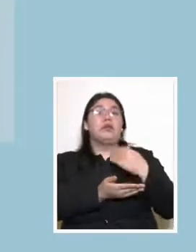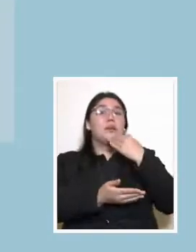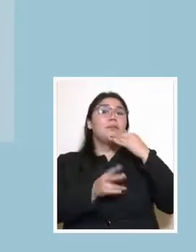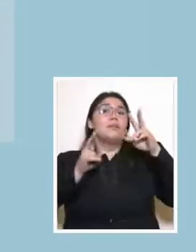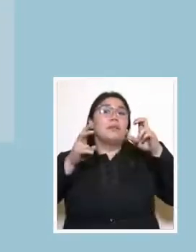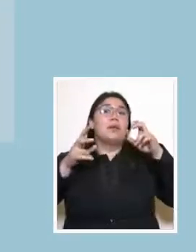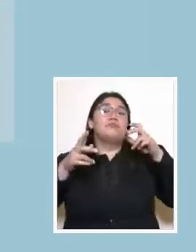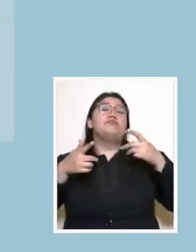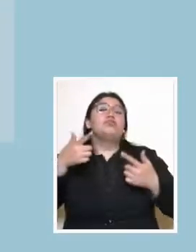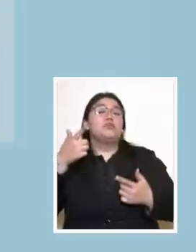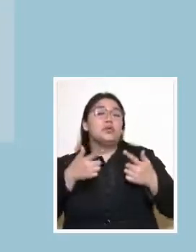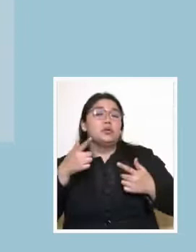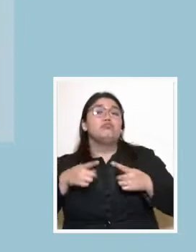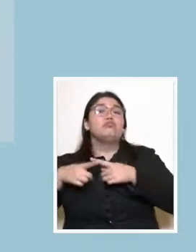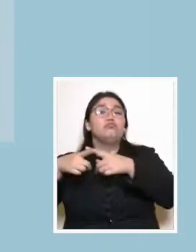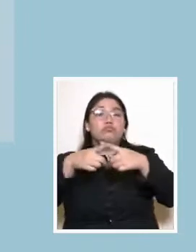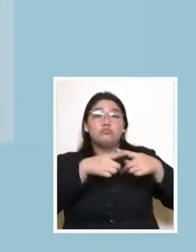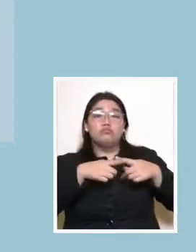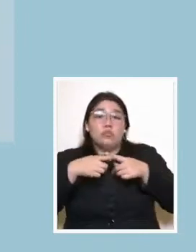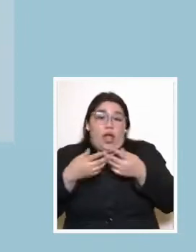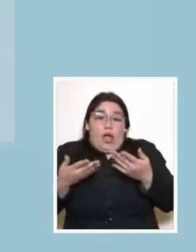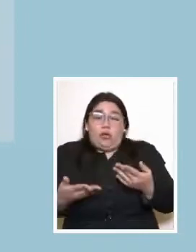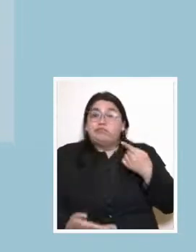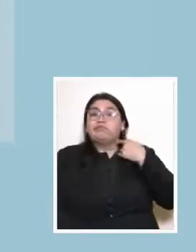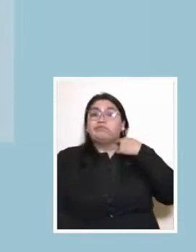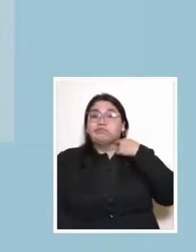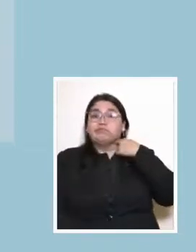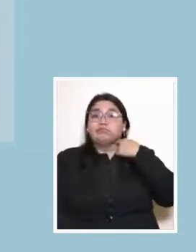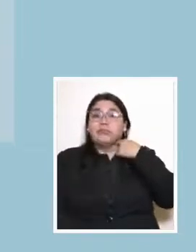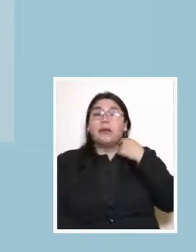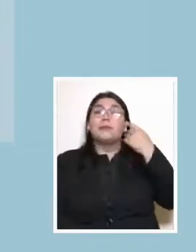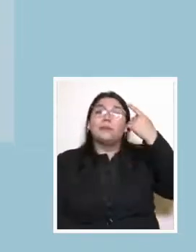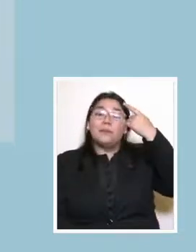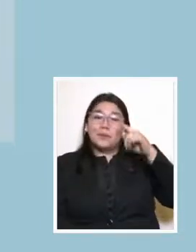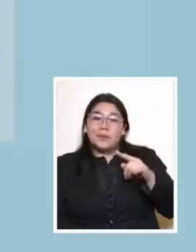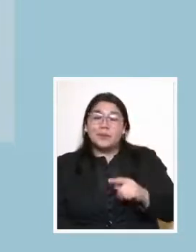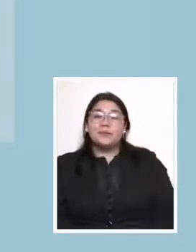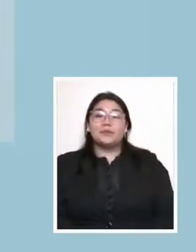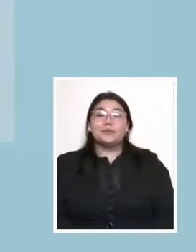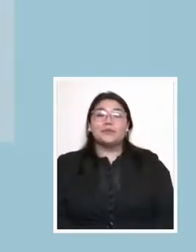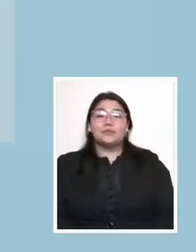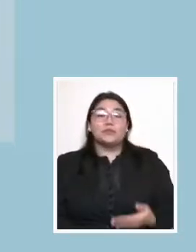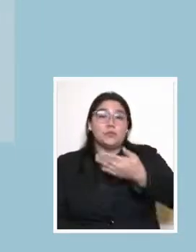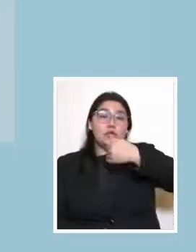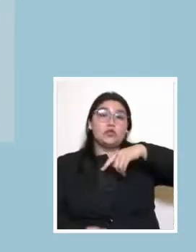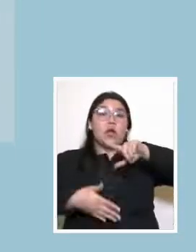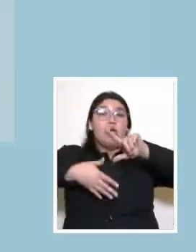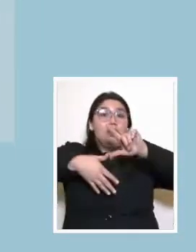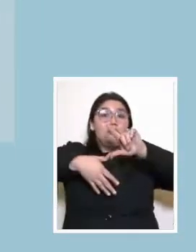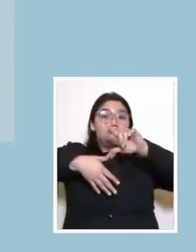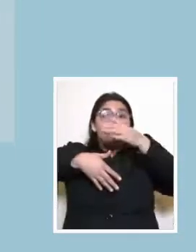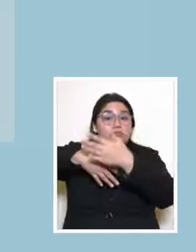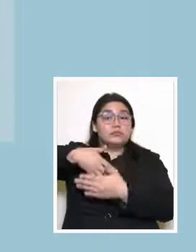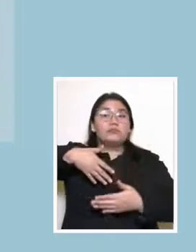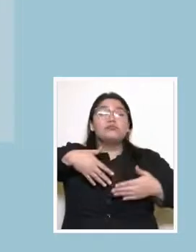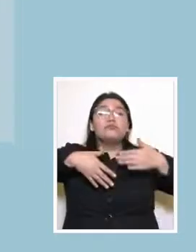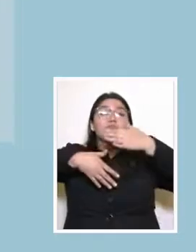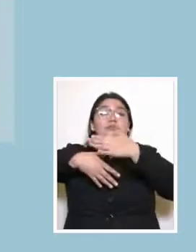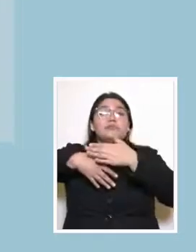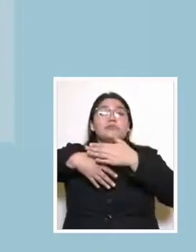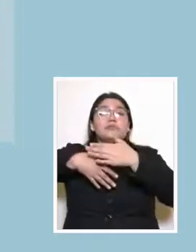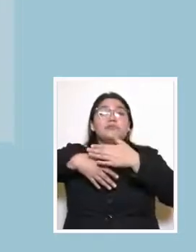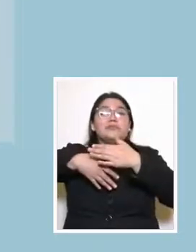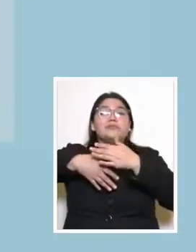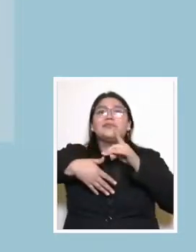que hoy día nos afectan. Pero que también, como región latinoamericana, contamos con esta